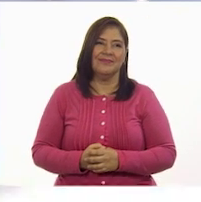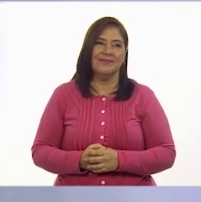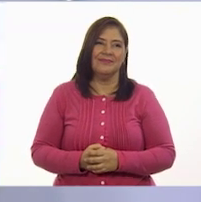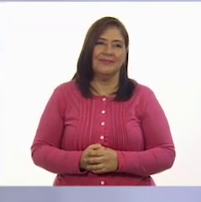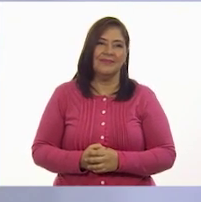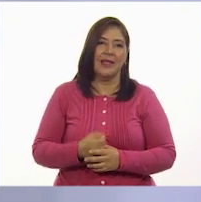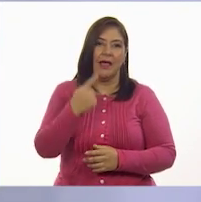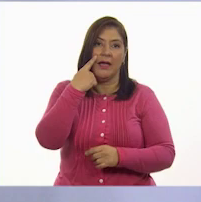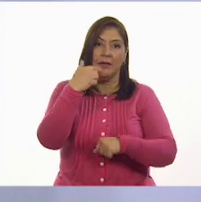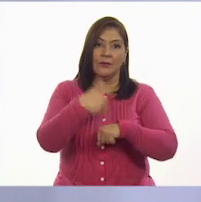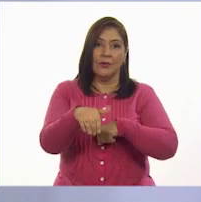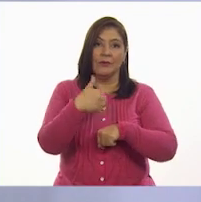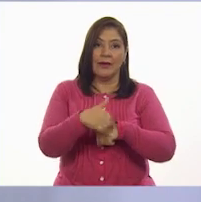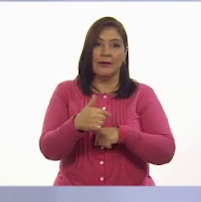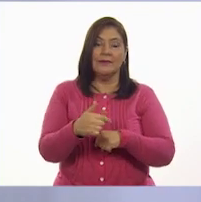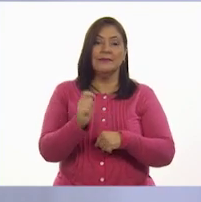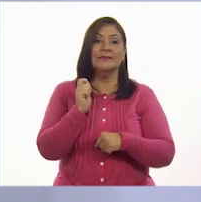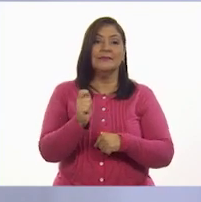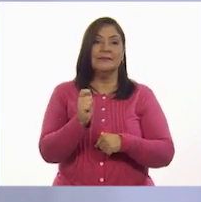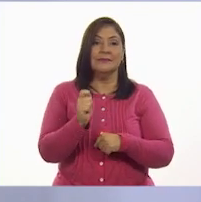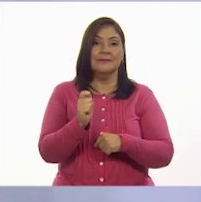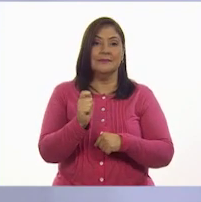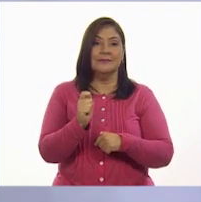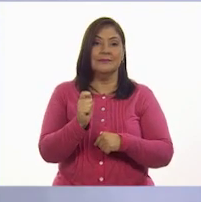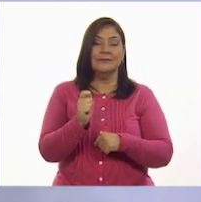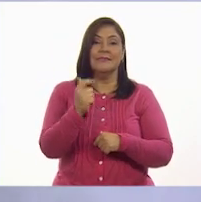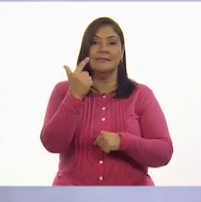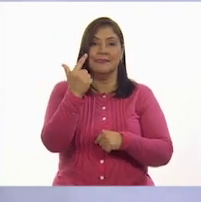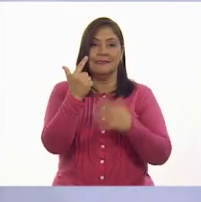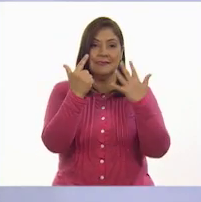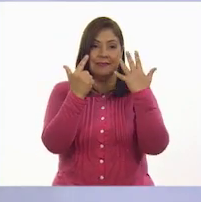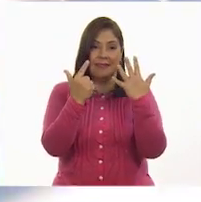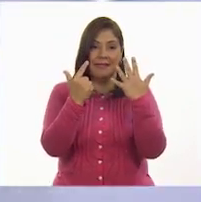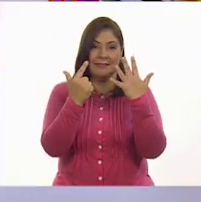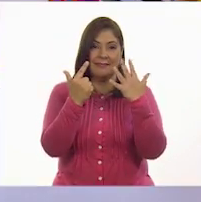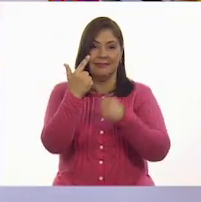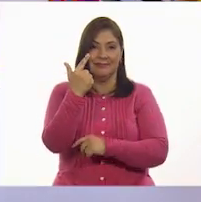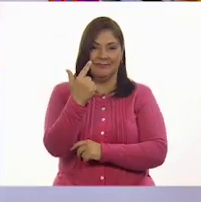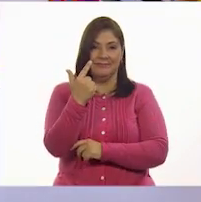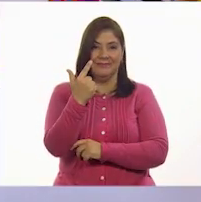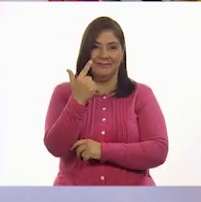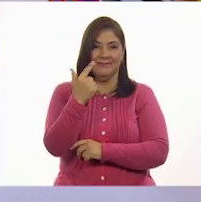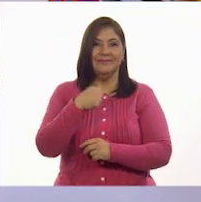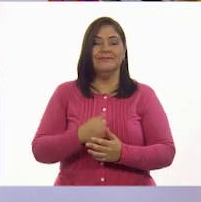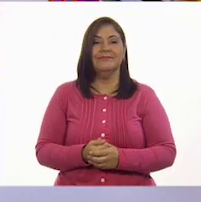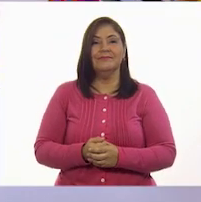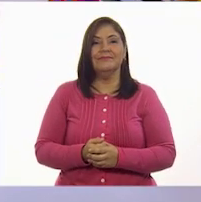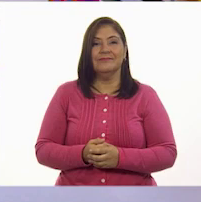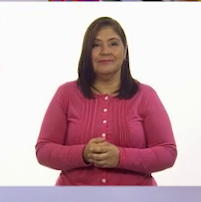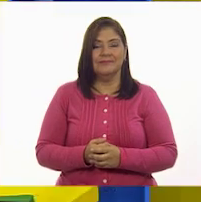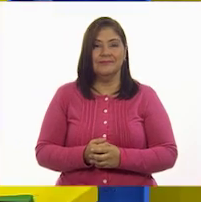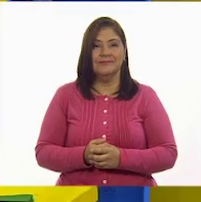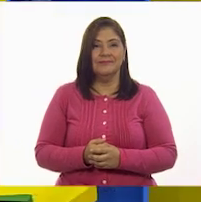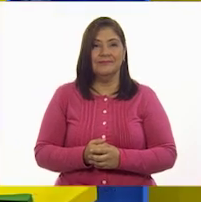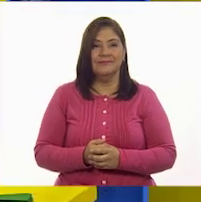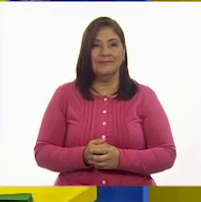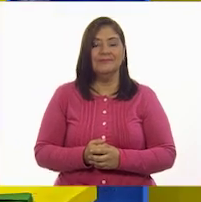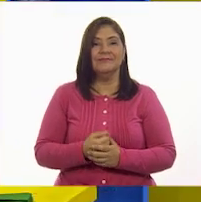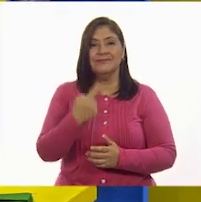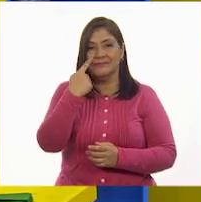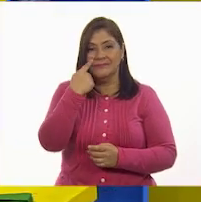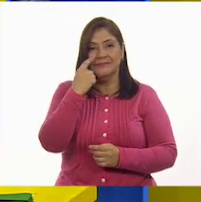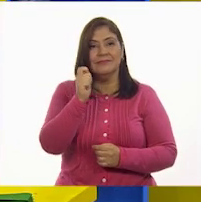esta tarjeta con el número 7. Vamos a ver. Y